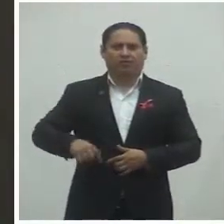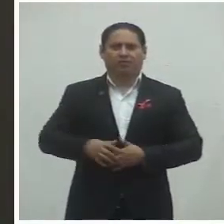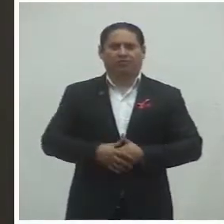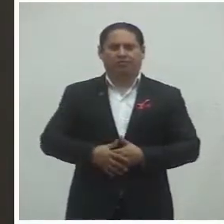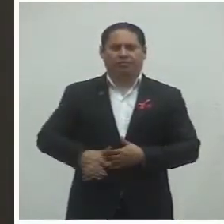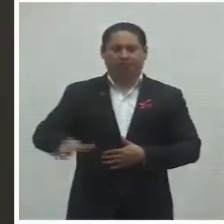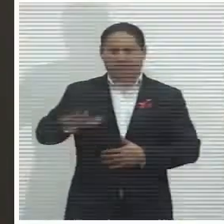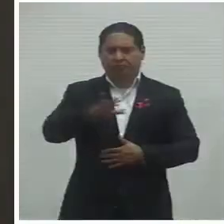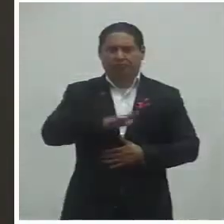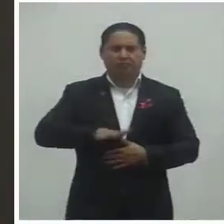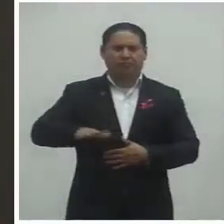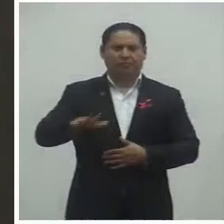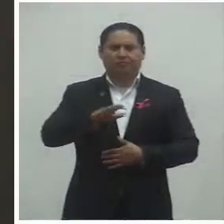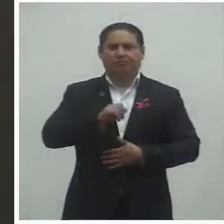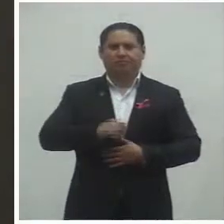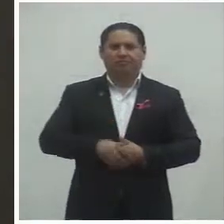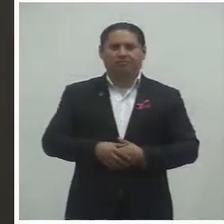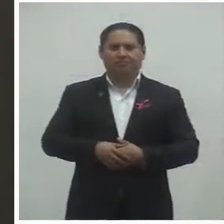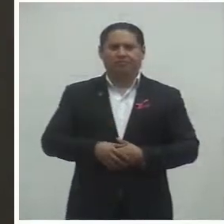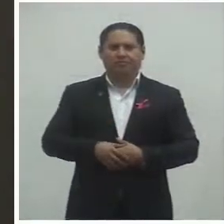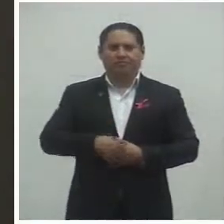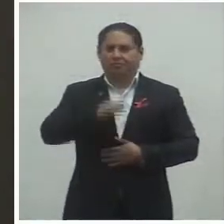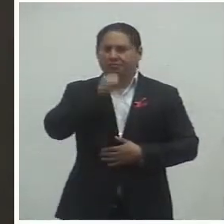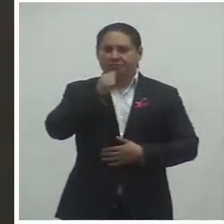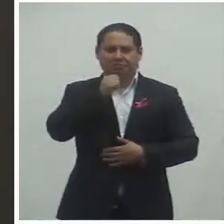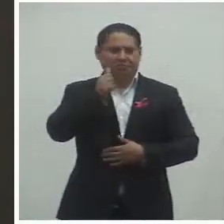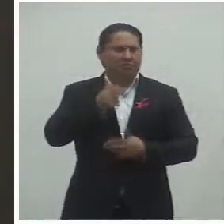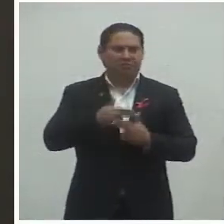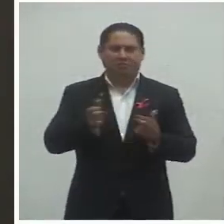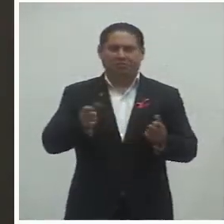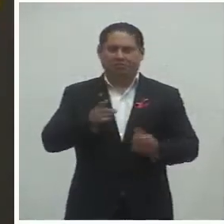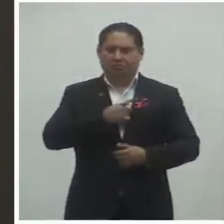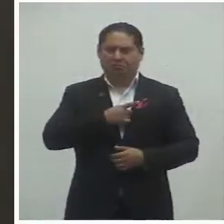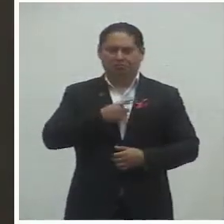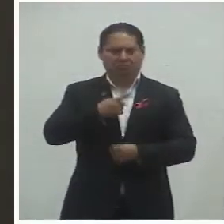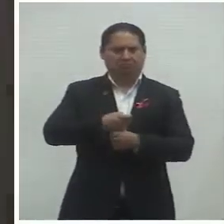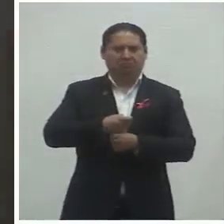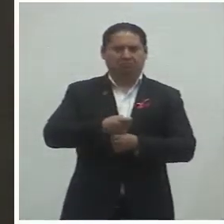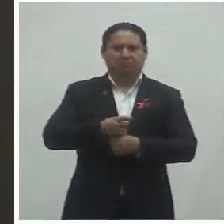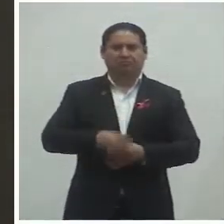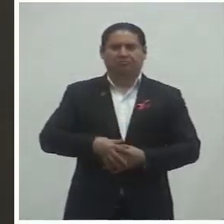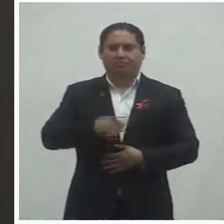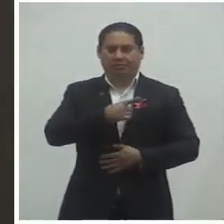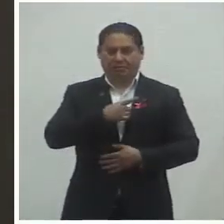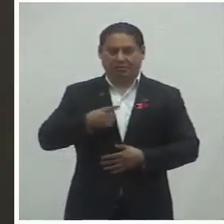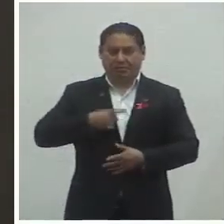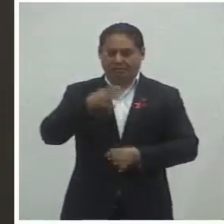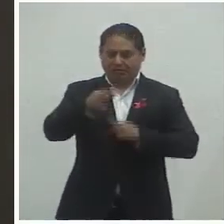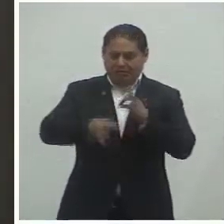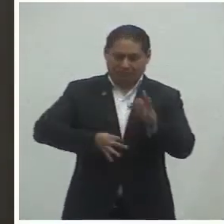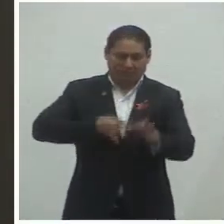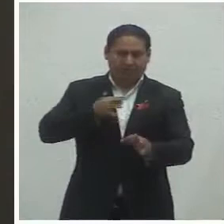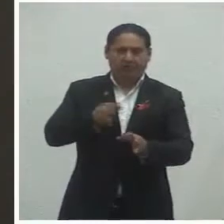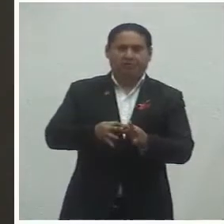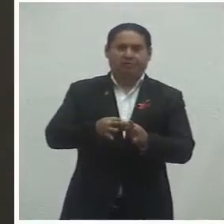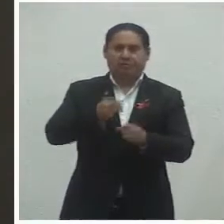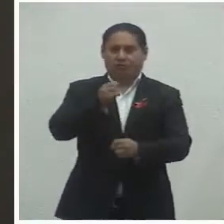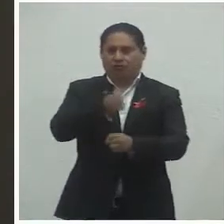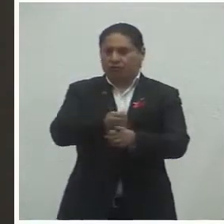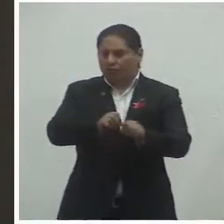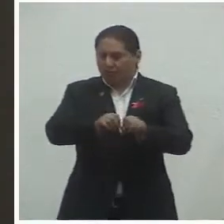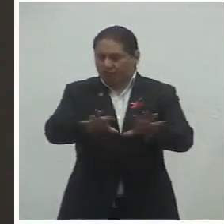gobernaba sin dar cuentas a nadie. Cuando debería cumplir con el ritual de